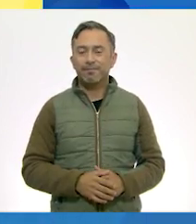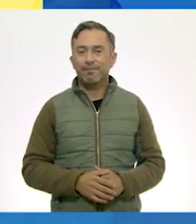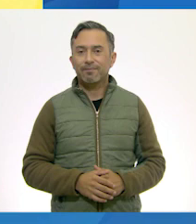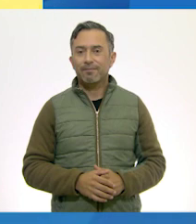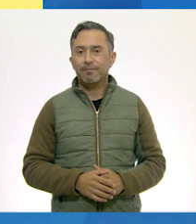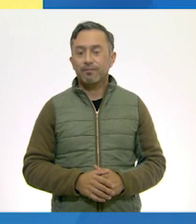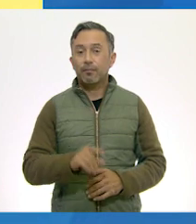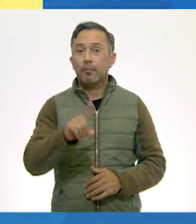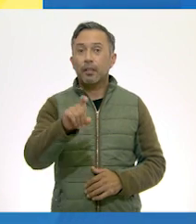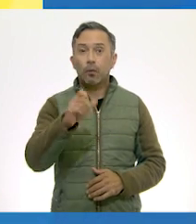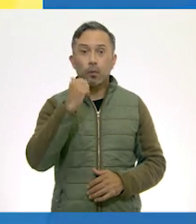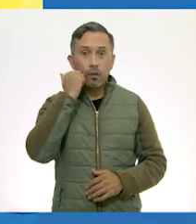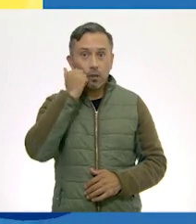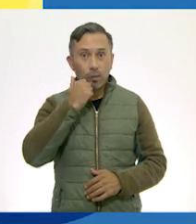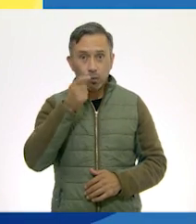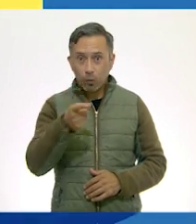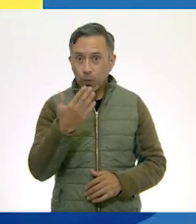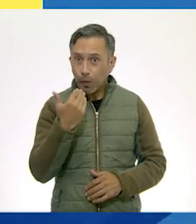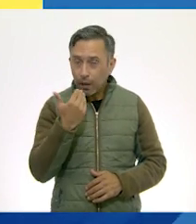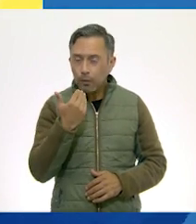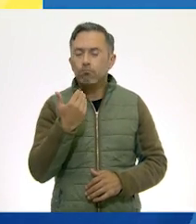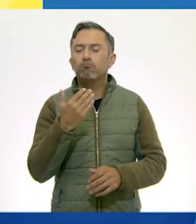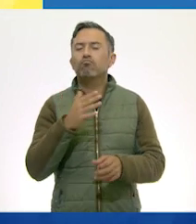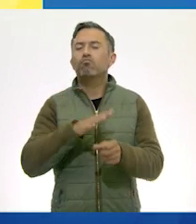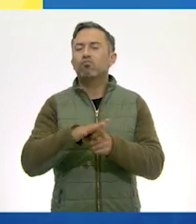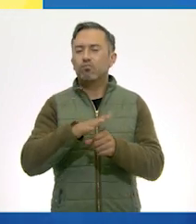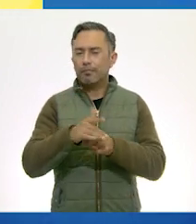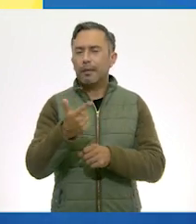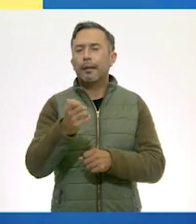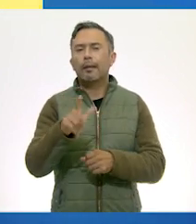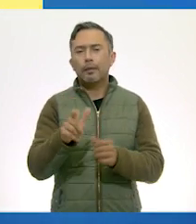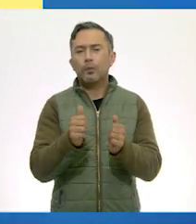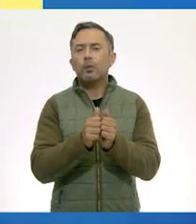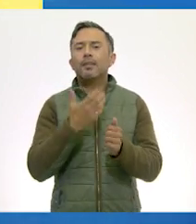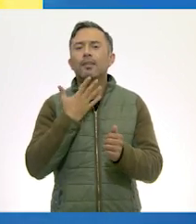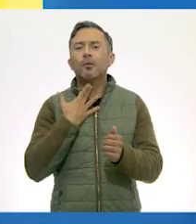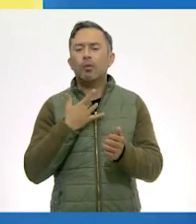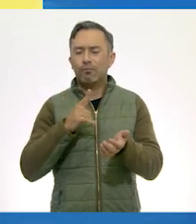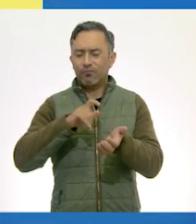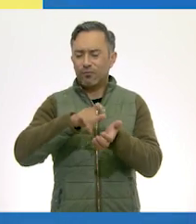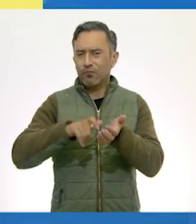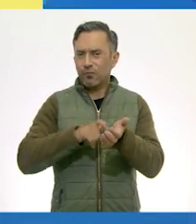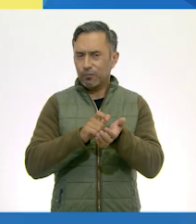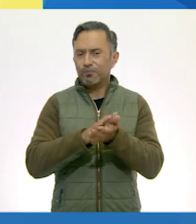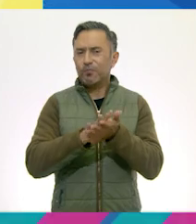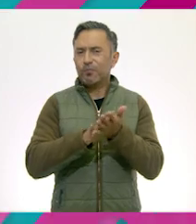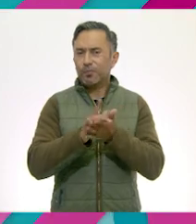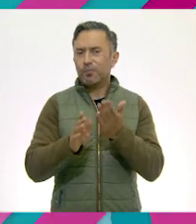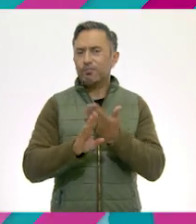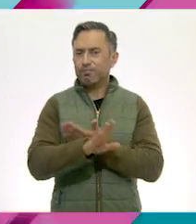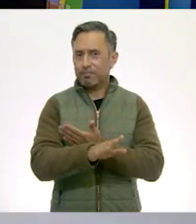Si no tienes agua y jabón, usa desinfectantes a base de alcohol. ¡Cuídate!